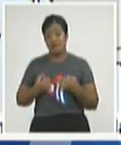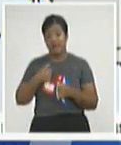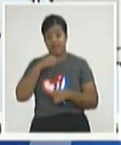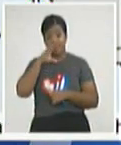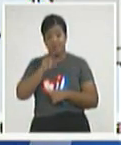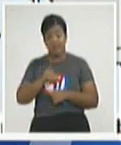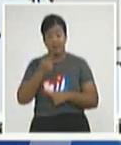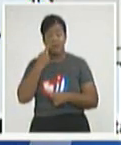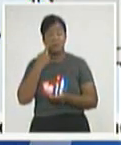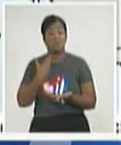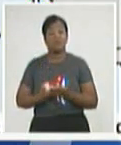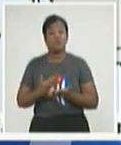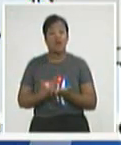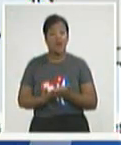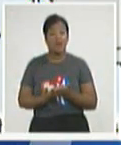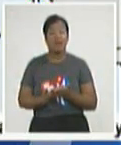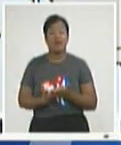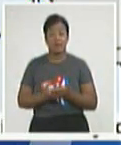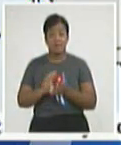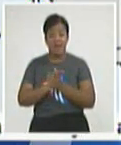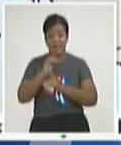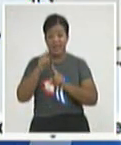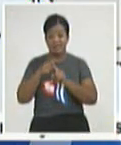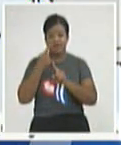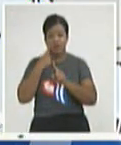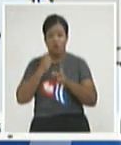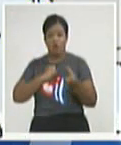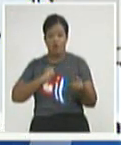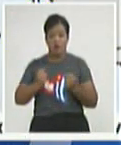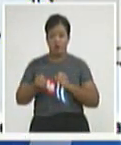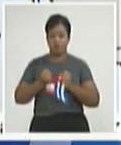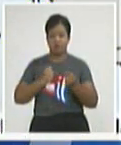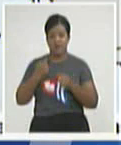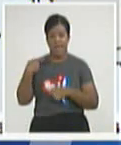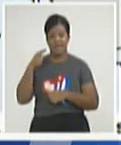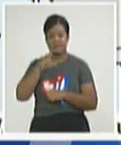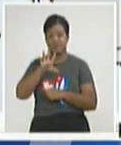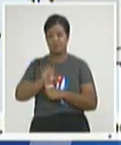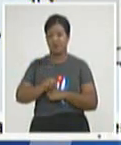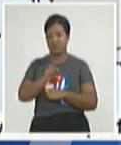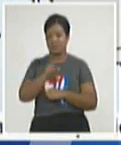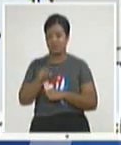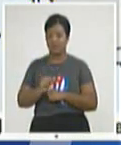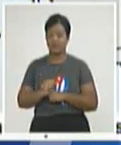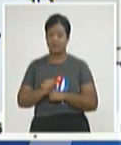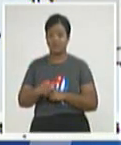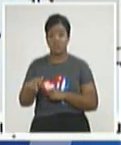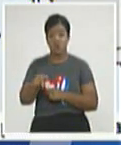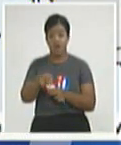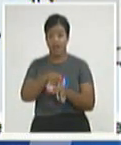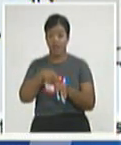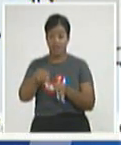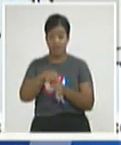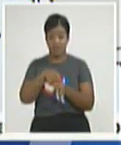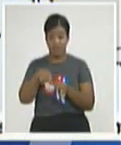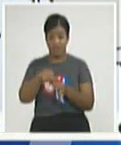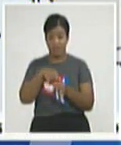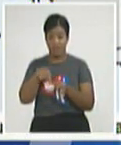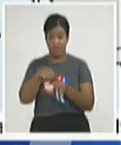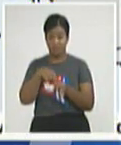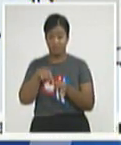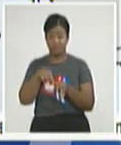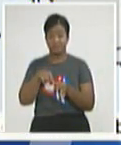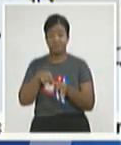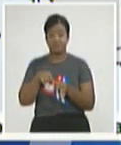puede controlar, 50 casos diagnosticados en el día de ayer. Igualmente el municipio especial Isla de la